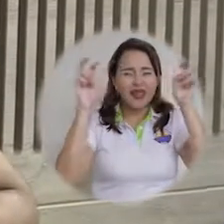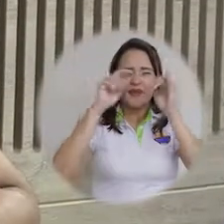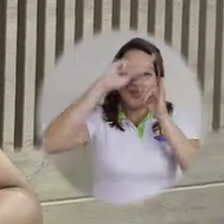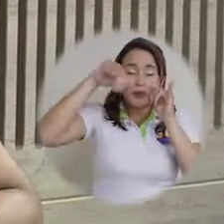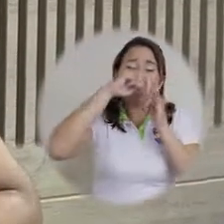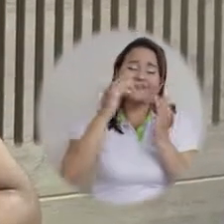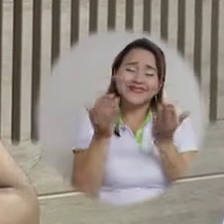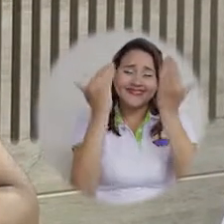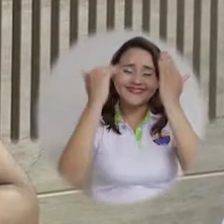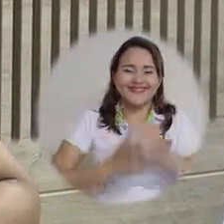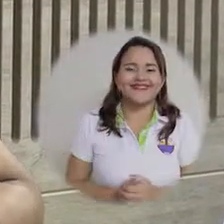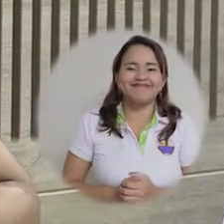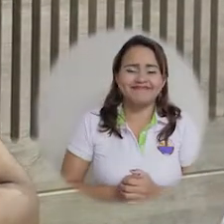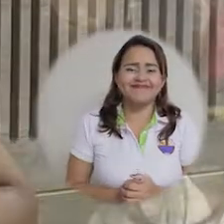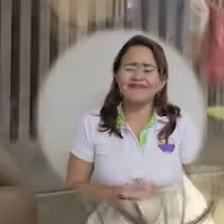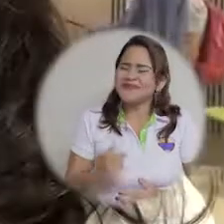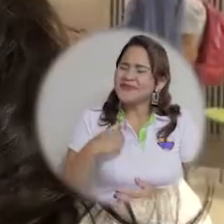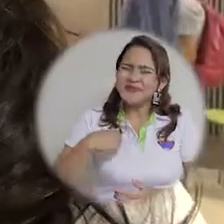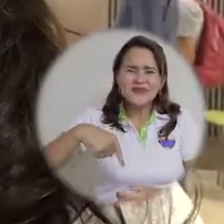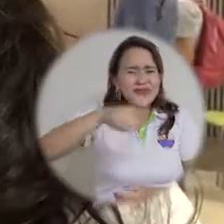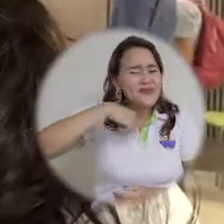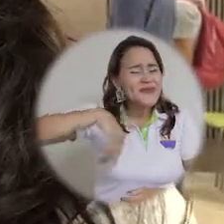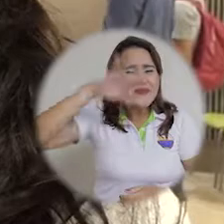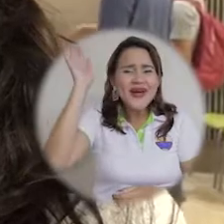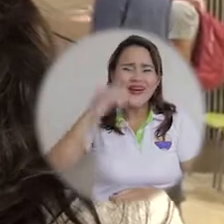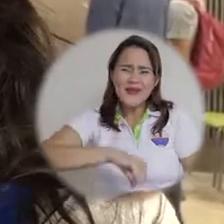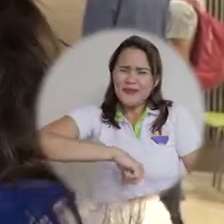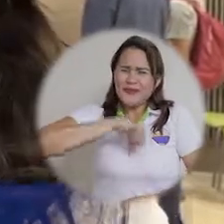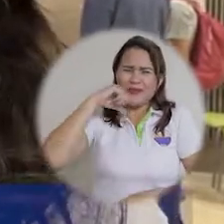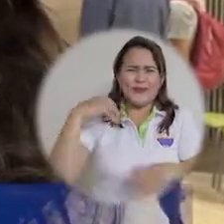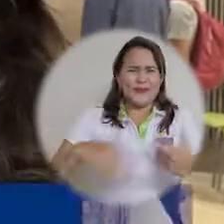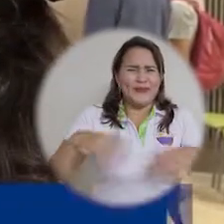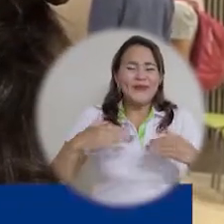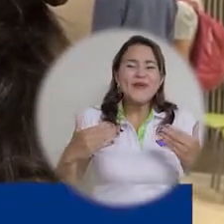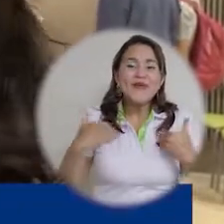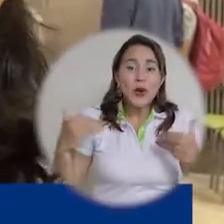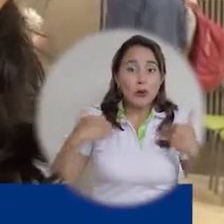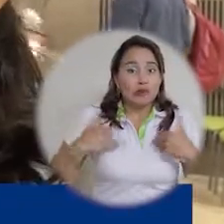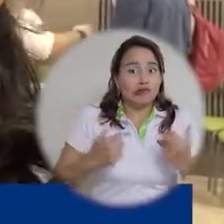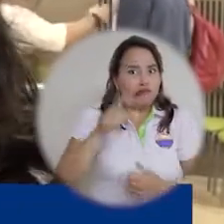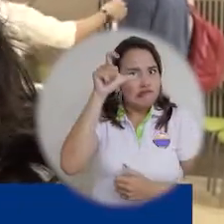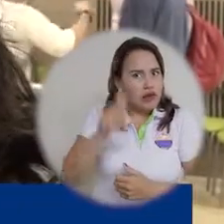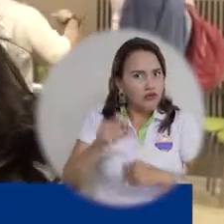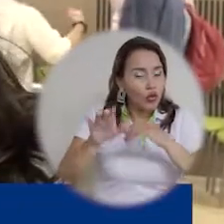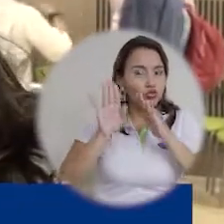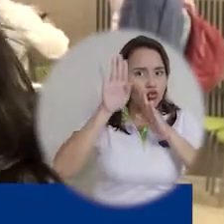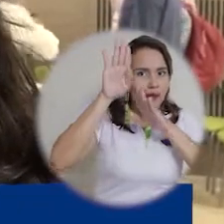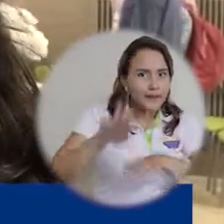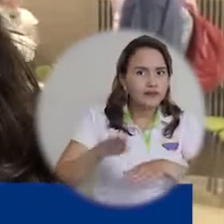de antropología y arqueología. Es un honor para nosotros que esté el